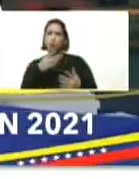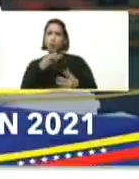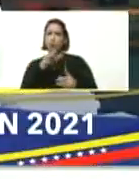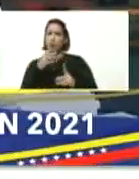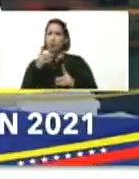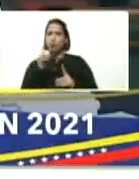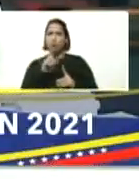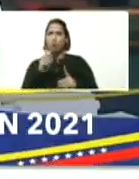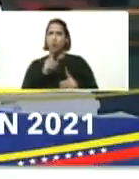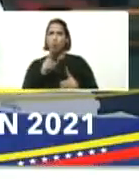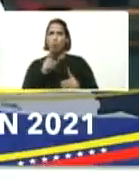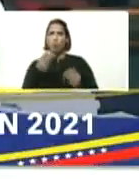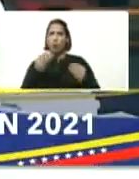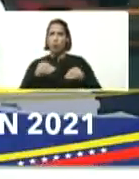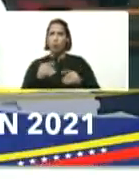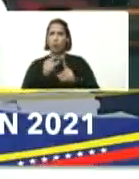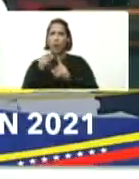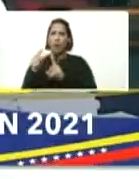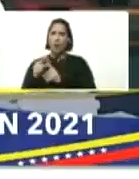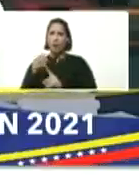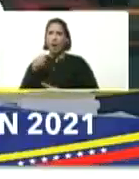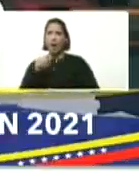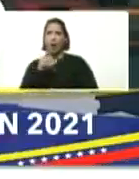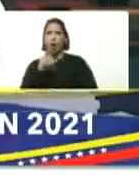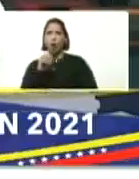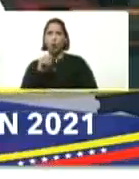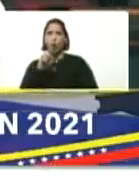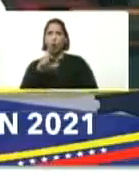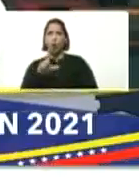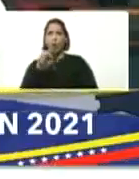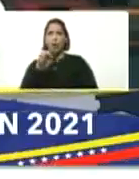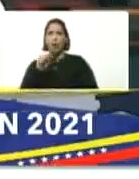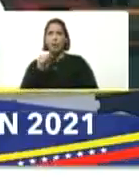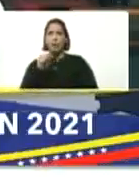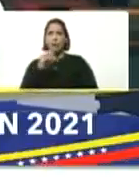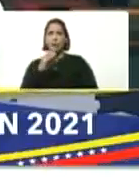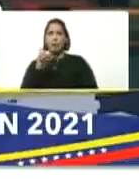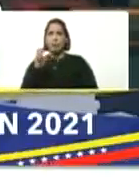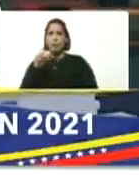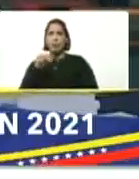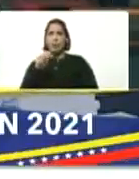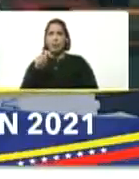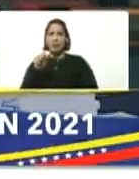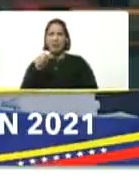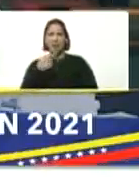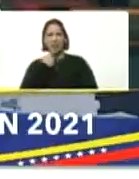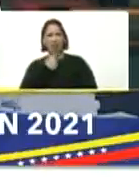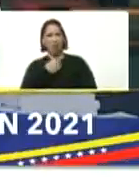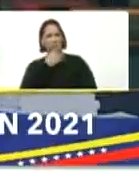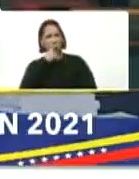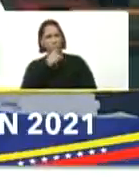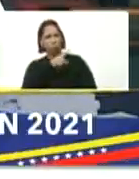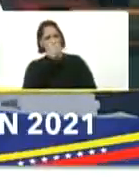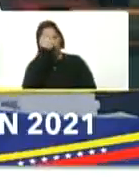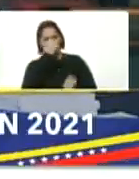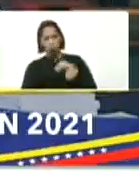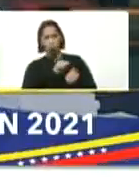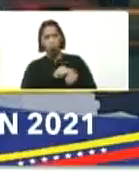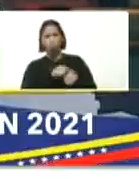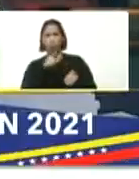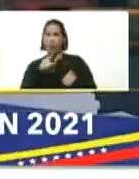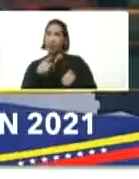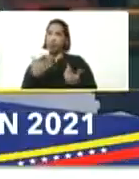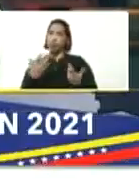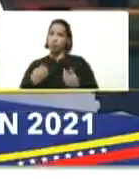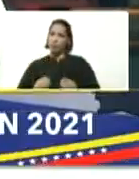palabra adolescente. Entonces alguna gente salió maduro, tú sí eres bruto, chico. Es una